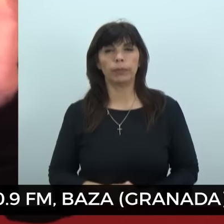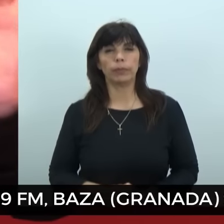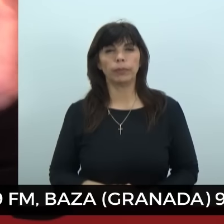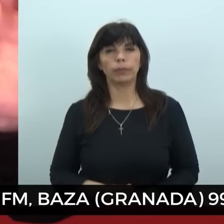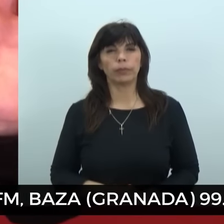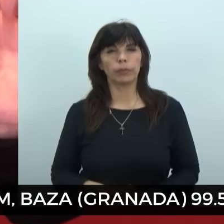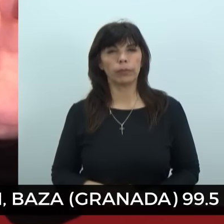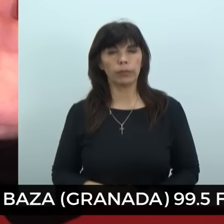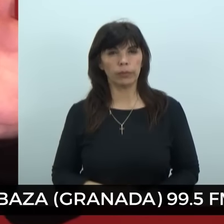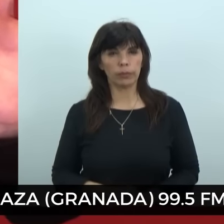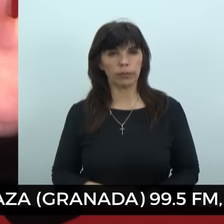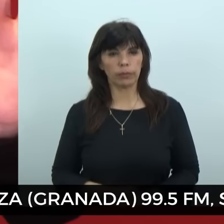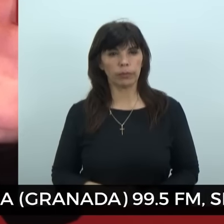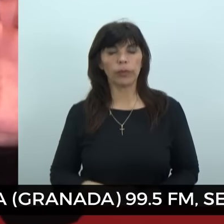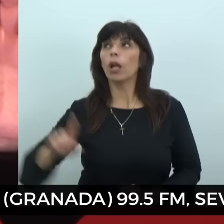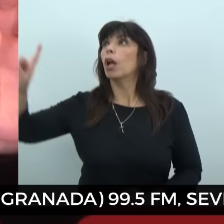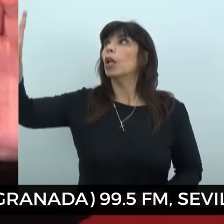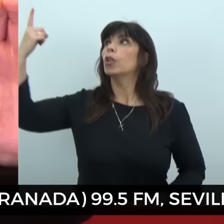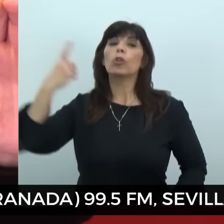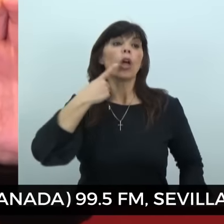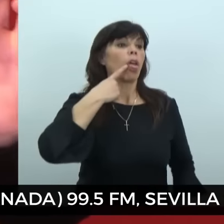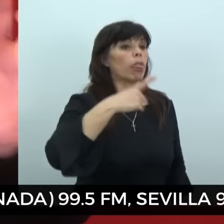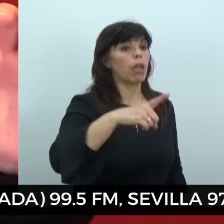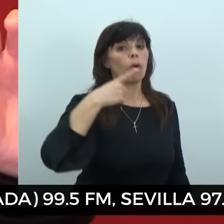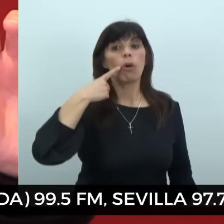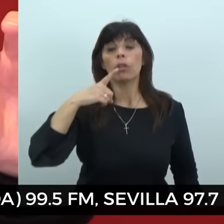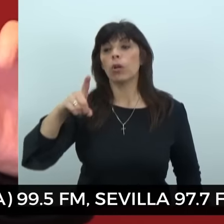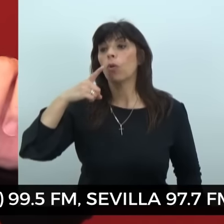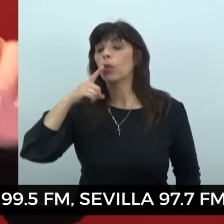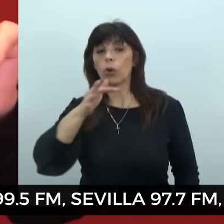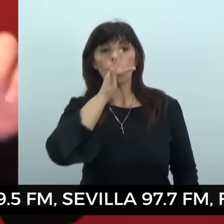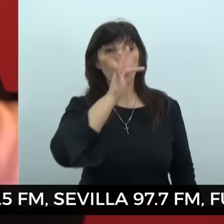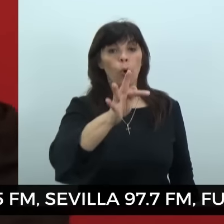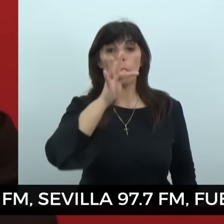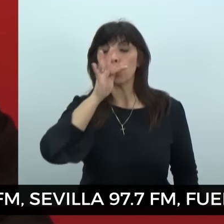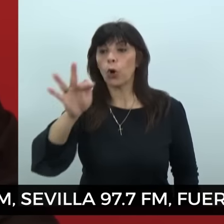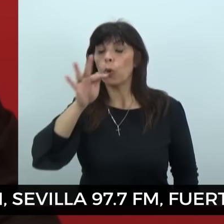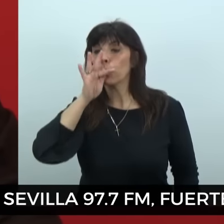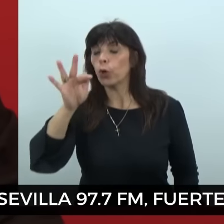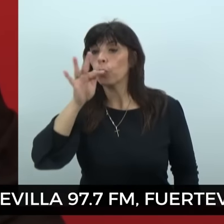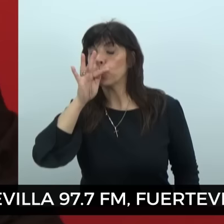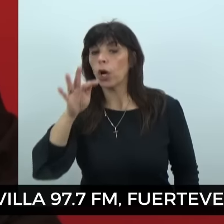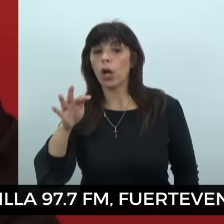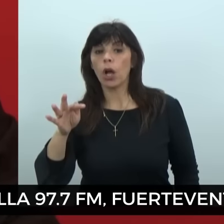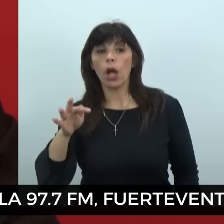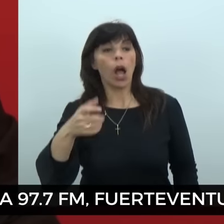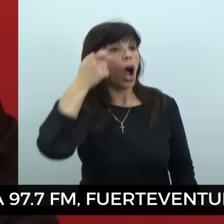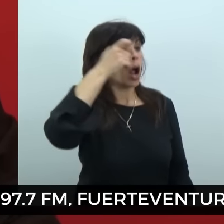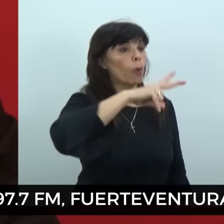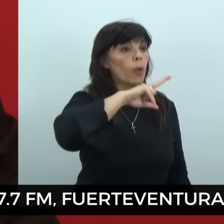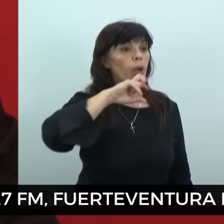Dice, no faltó palabra del Señor, de las buenas promesas que el Señor había hecho a la casa de